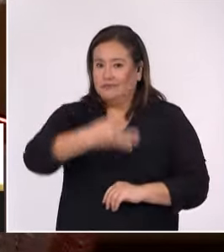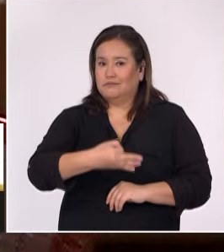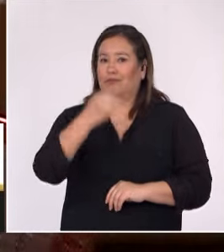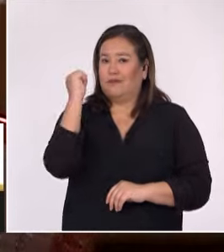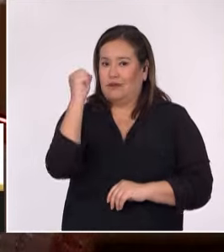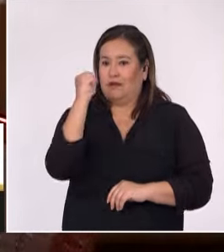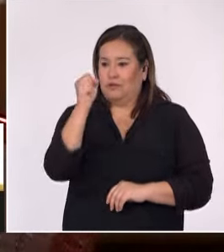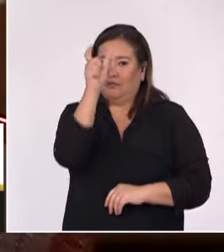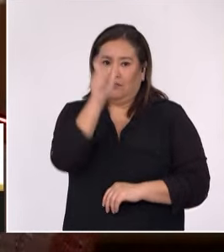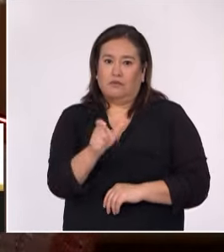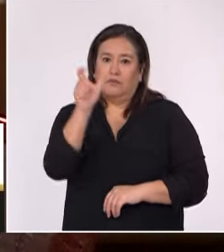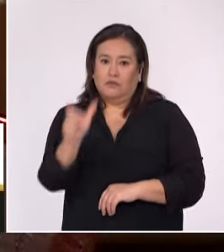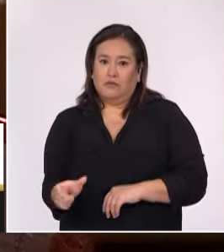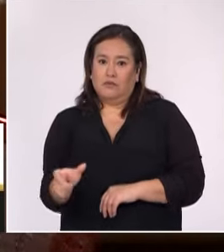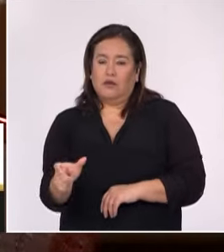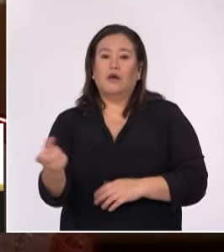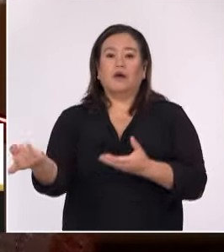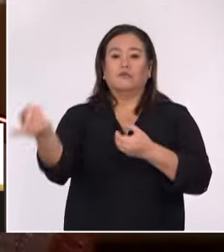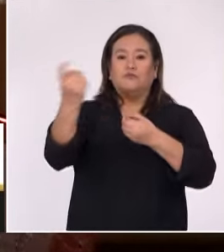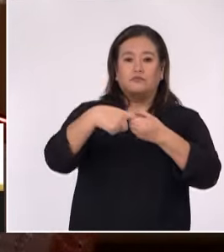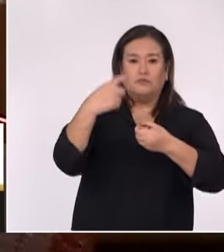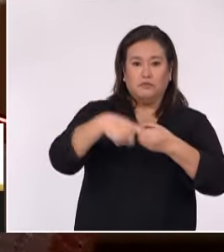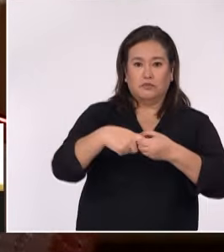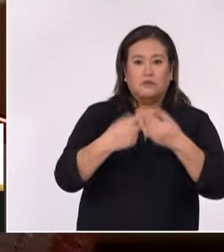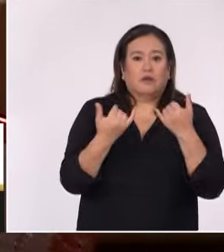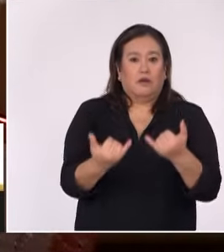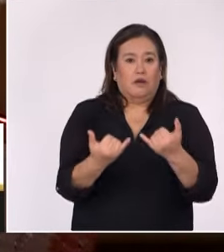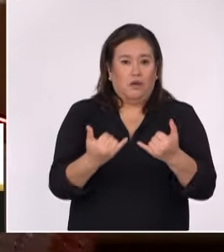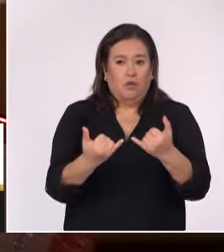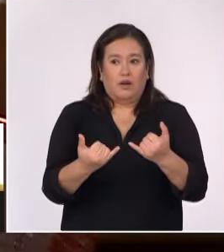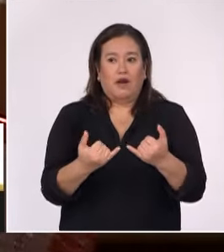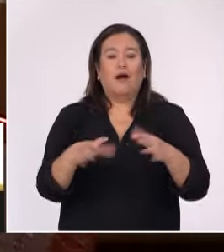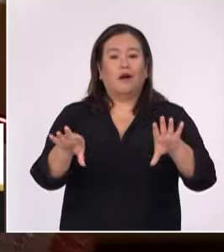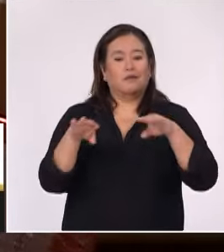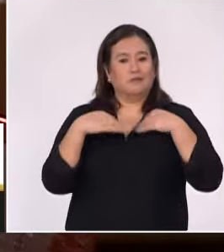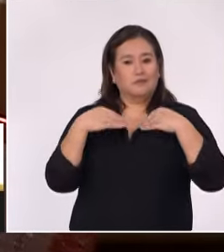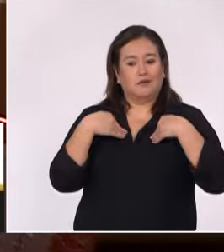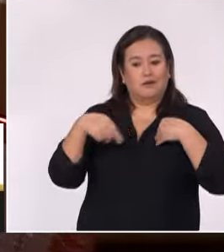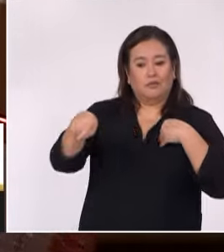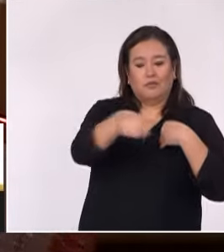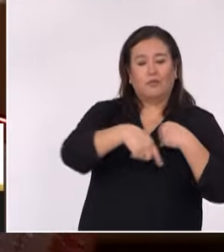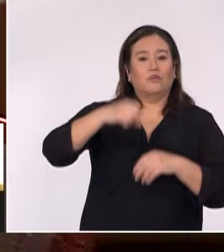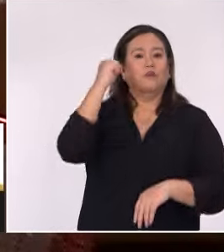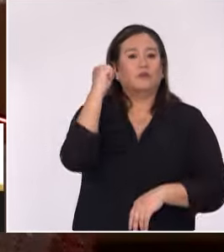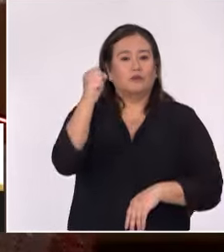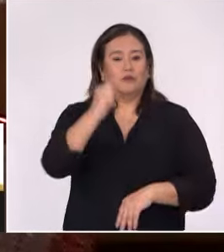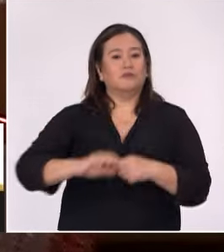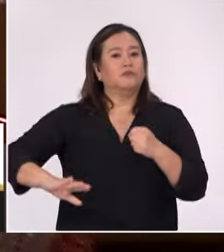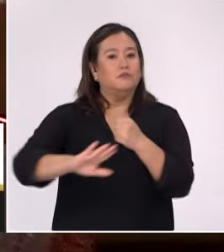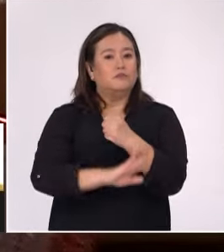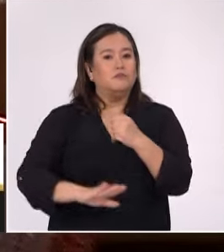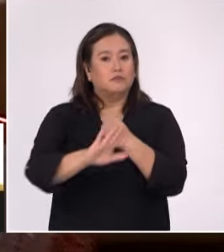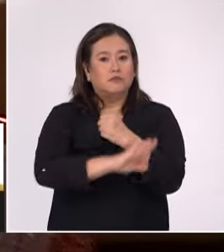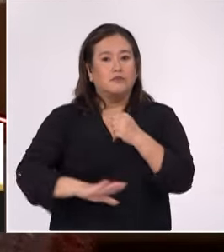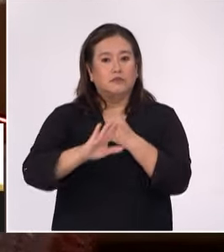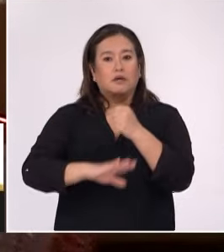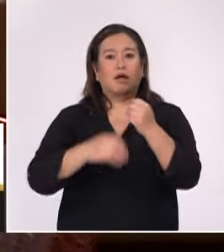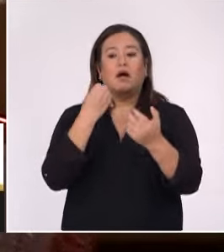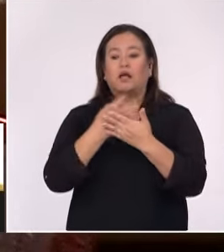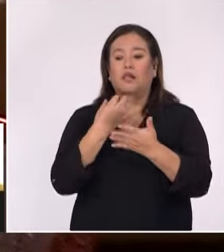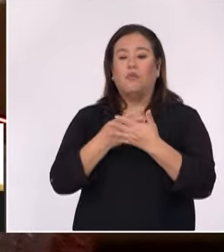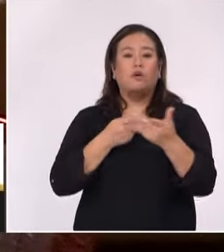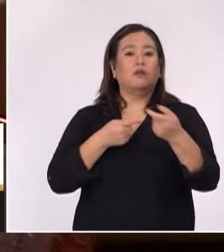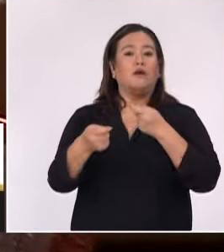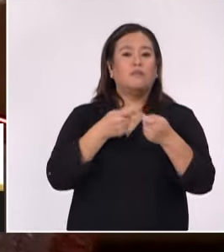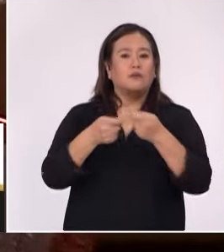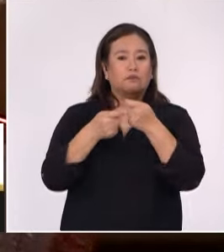ciudadanos, los cuales forman parte de lo que ahora se reconoce como el derecho fundamental a la buena